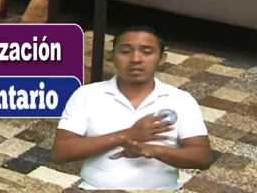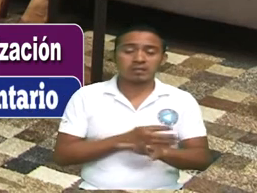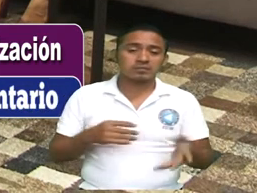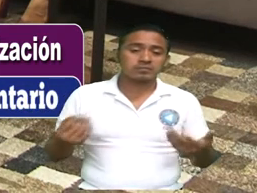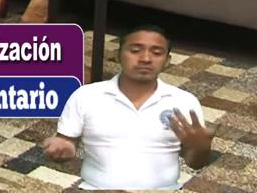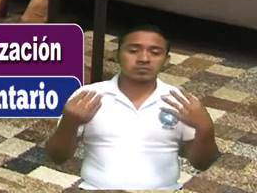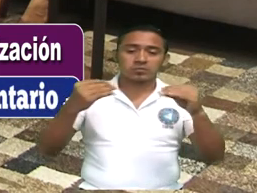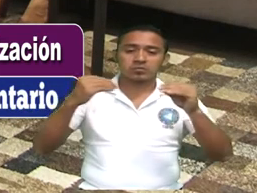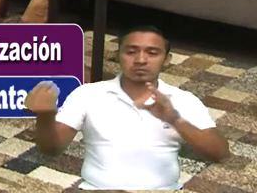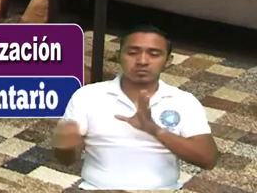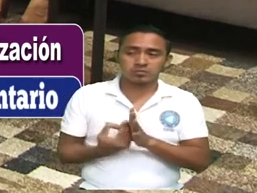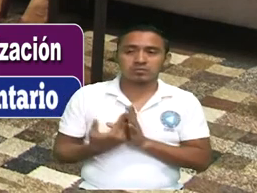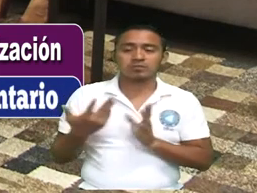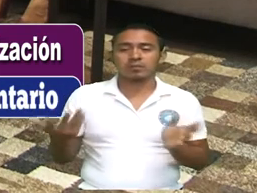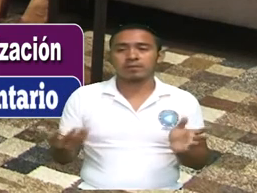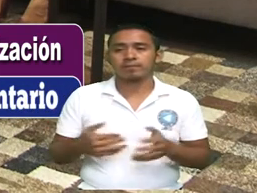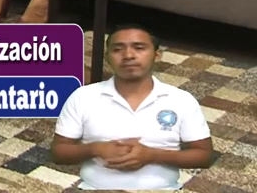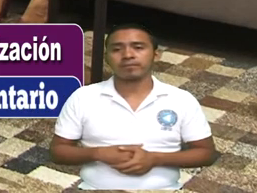escuelas nosotros donde pudieran